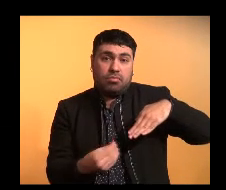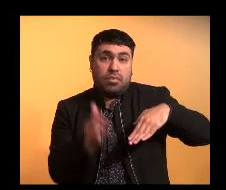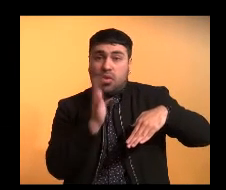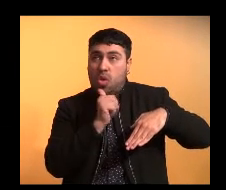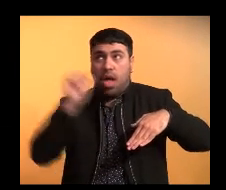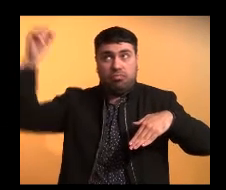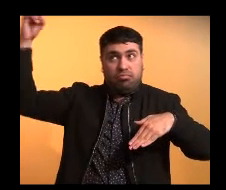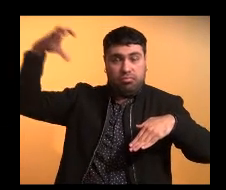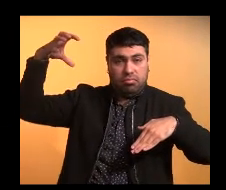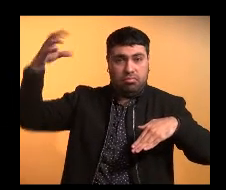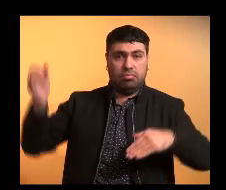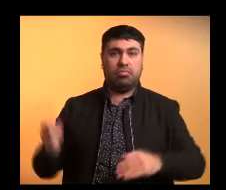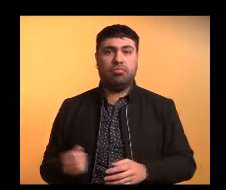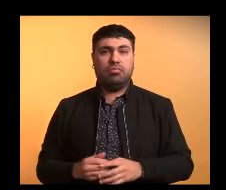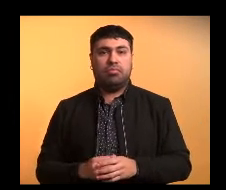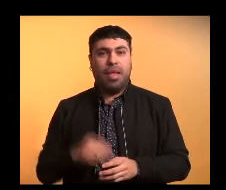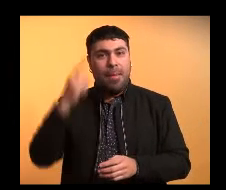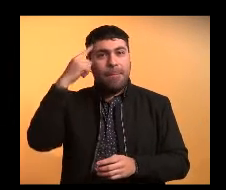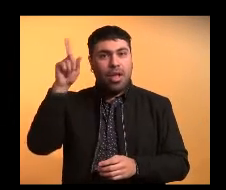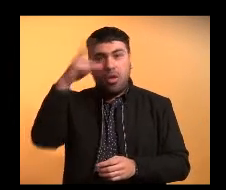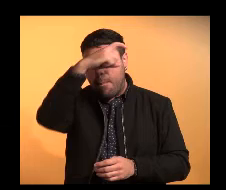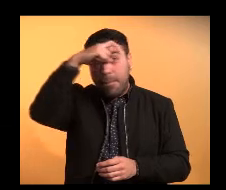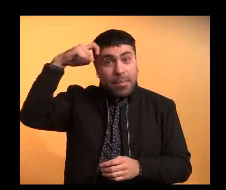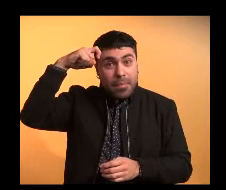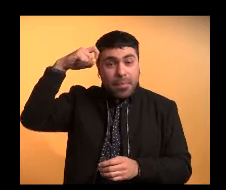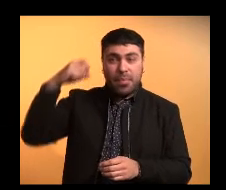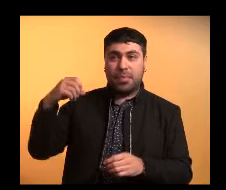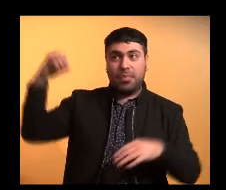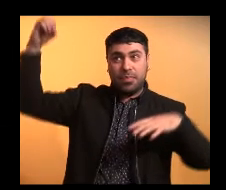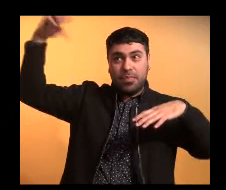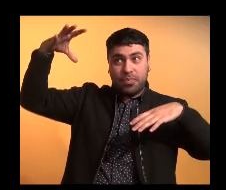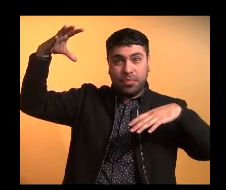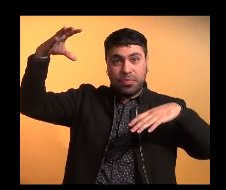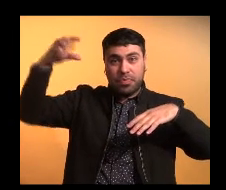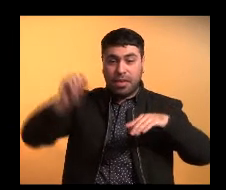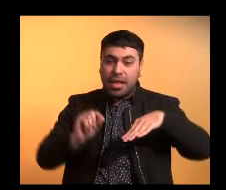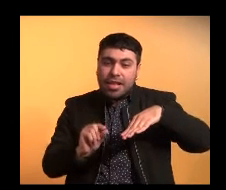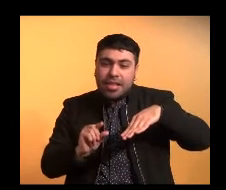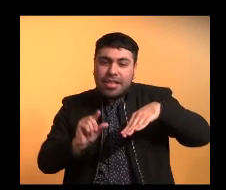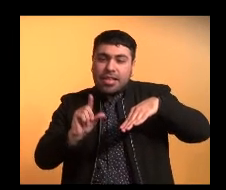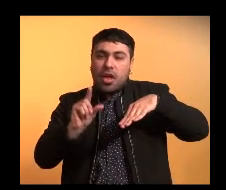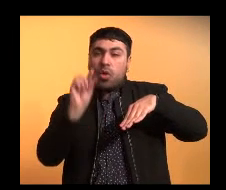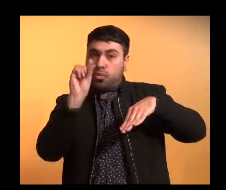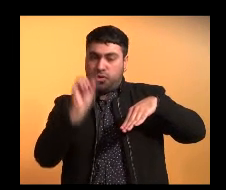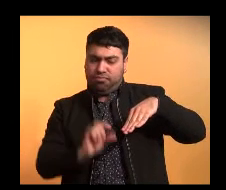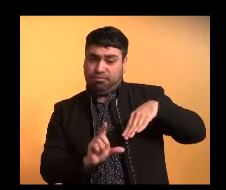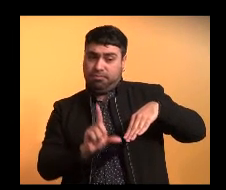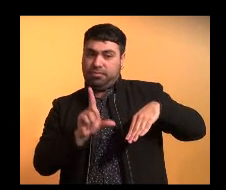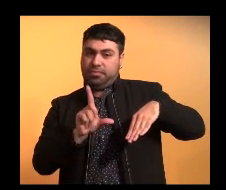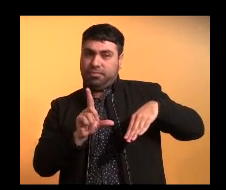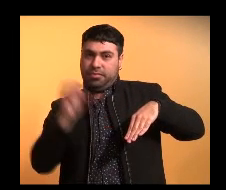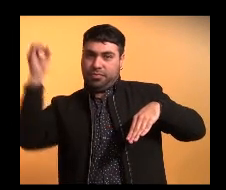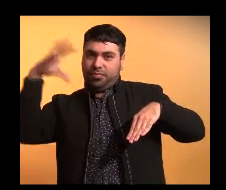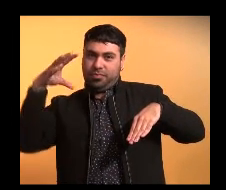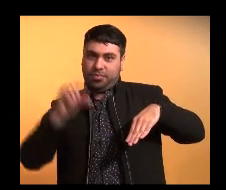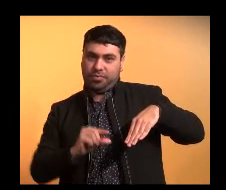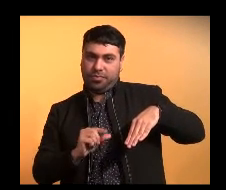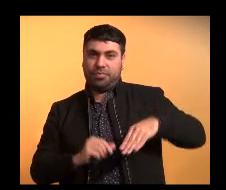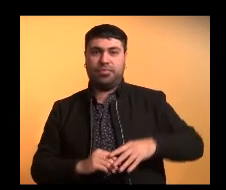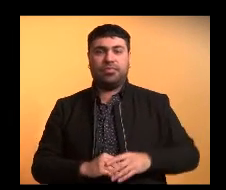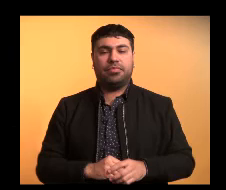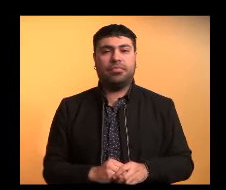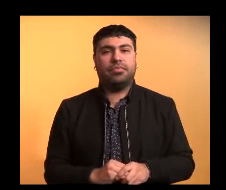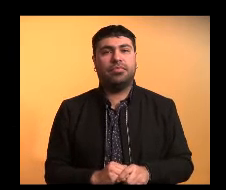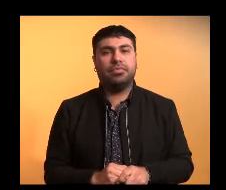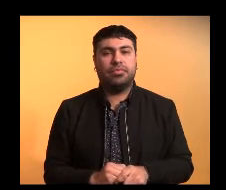verano, por otro lado, van a tener que lidiar con una alta cantidad de luz. Ahora, alta en términos de lo que podemos llamar en Antártica. Entonces también deben